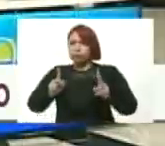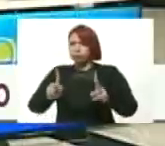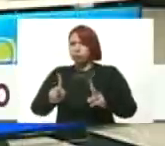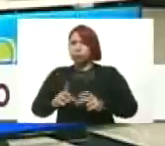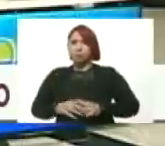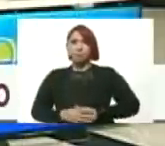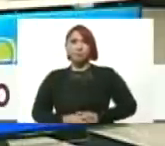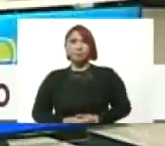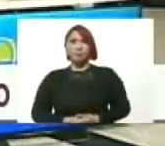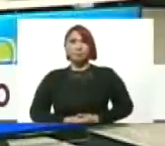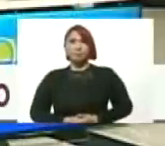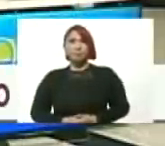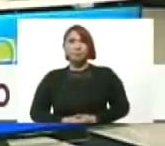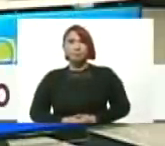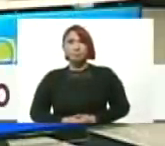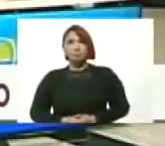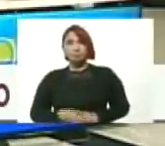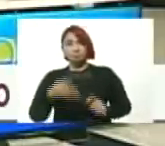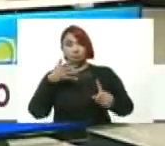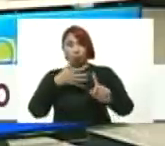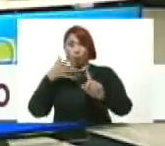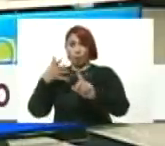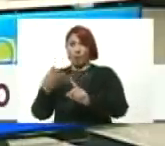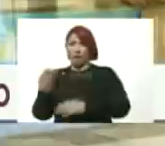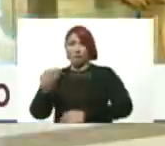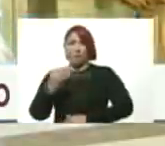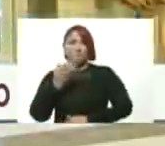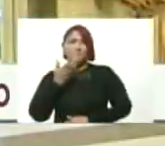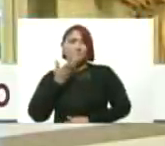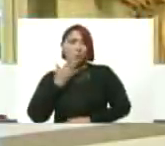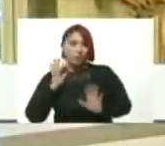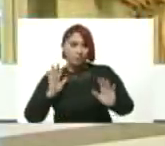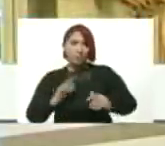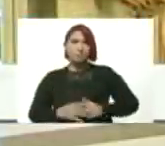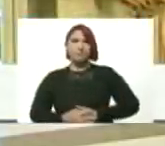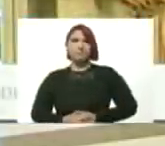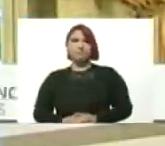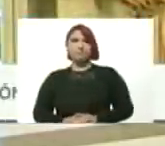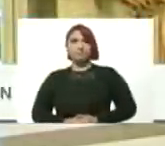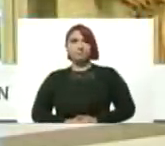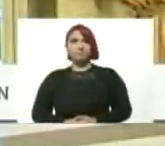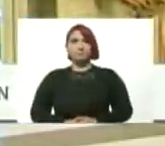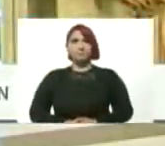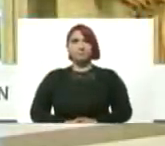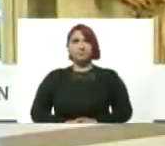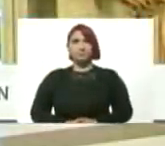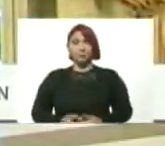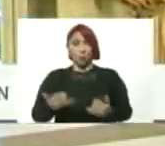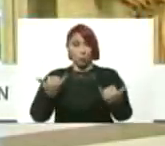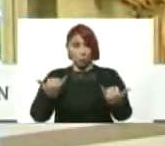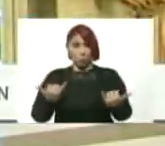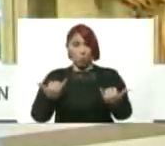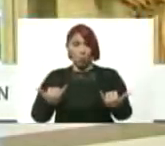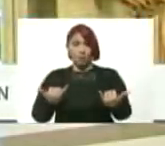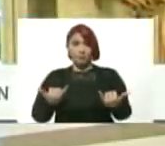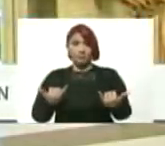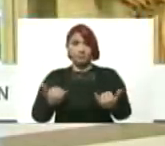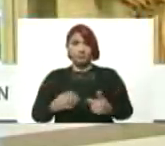de formarse más por ejemplo en este momento